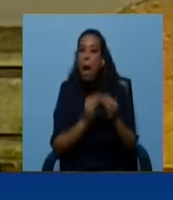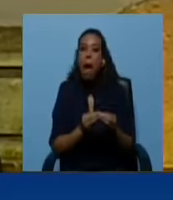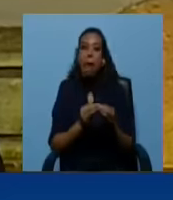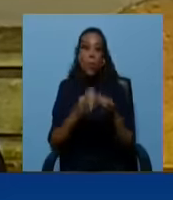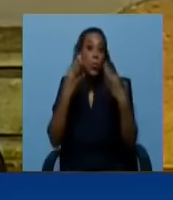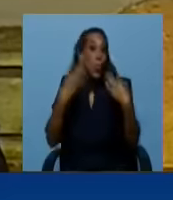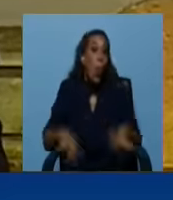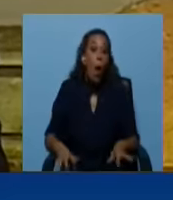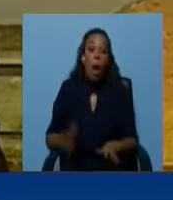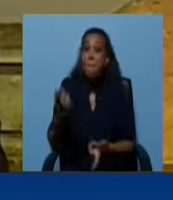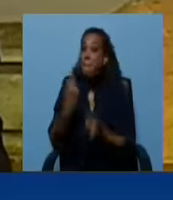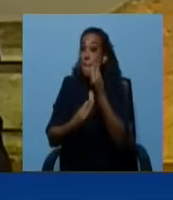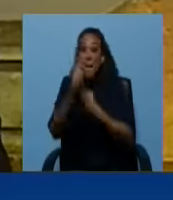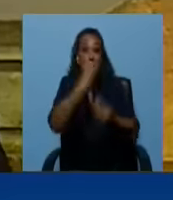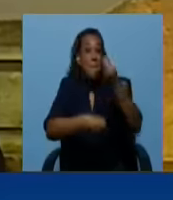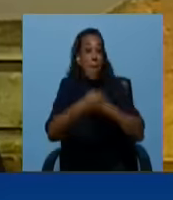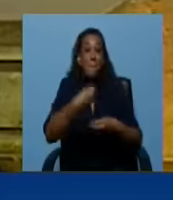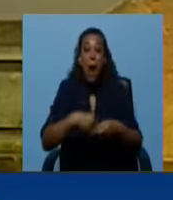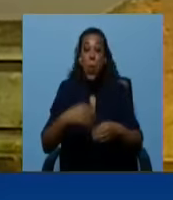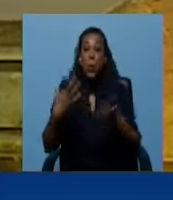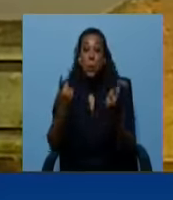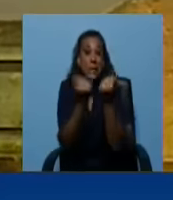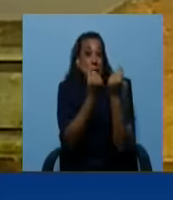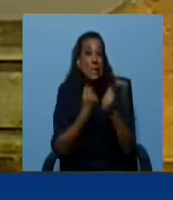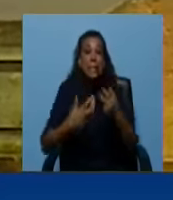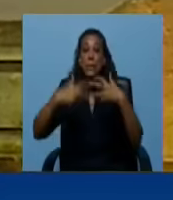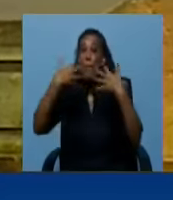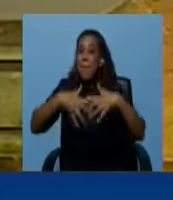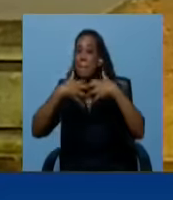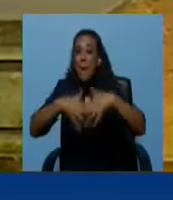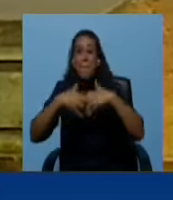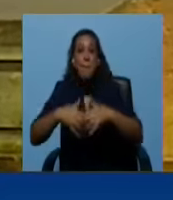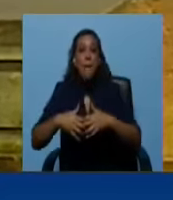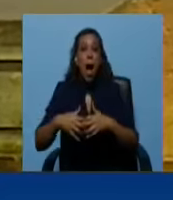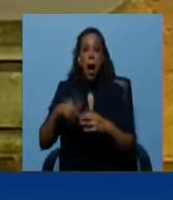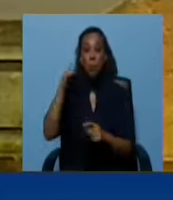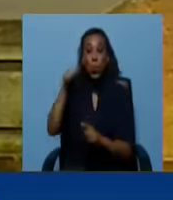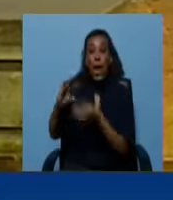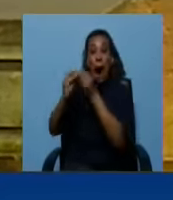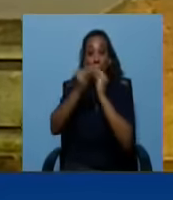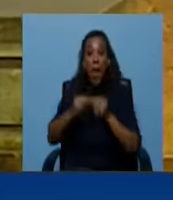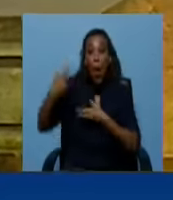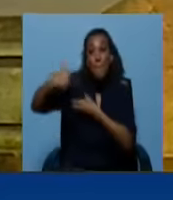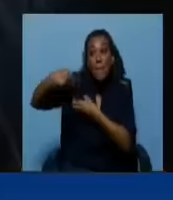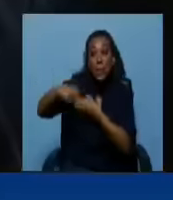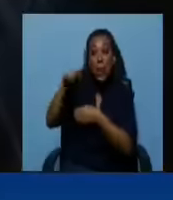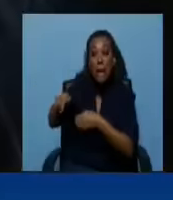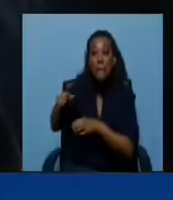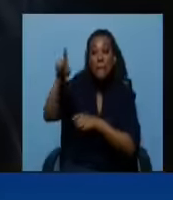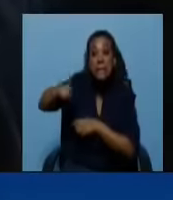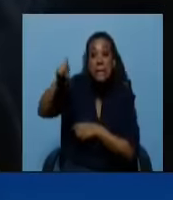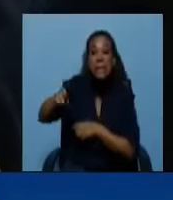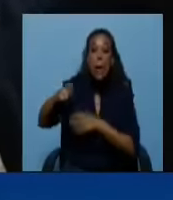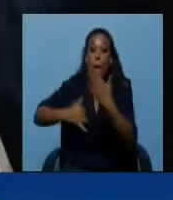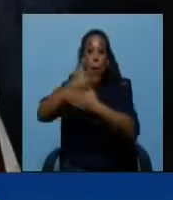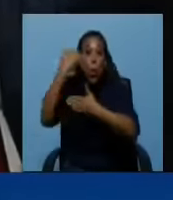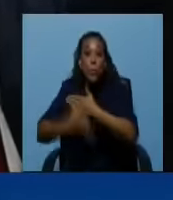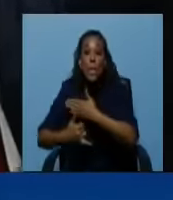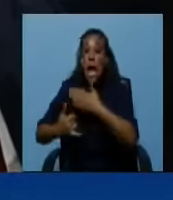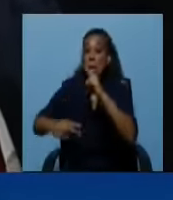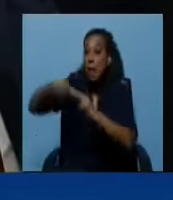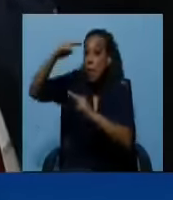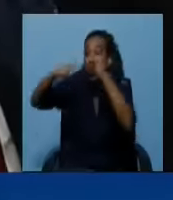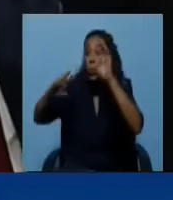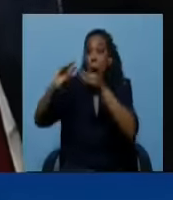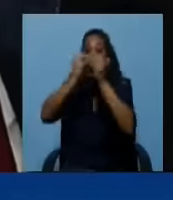inversión intensiva, la llaman ustedes, ¿verdad?, los economistas, para financiar los proyectos de